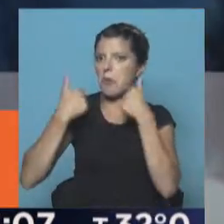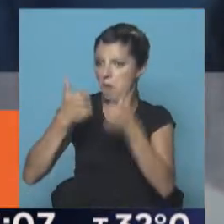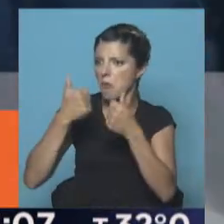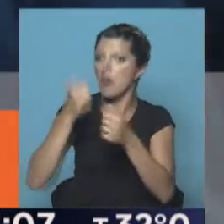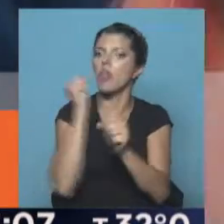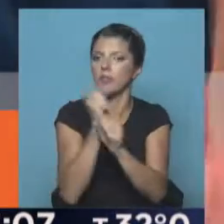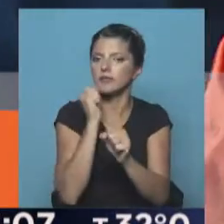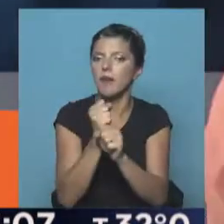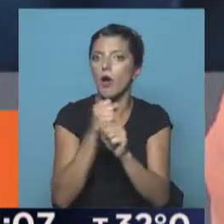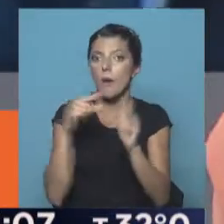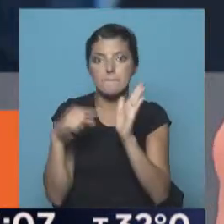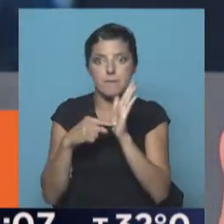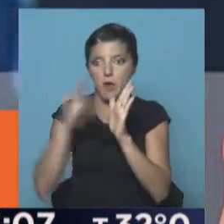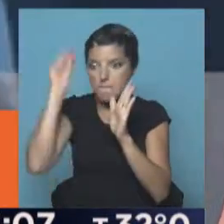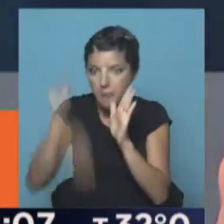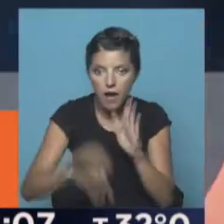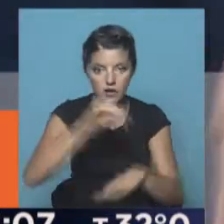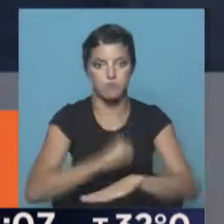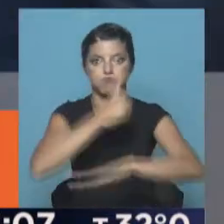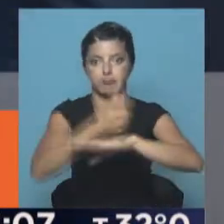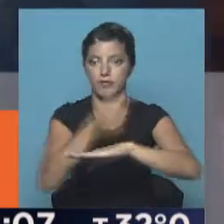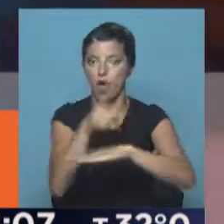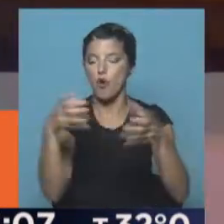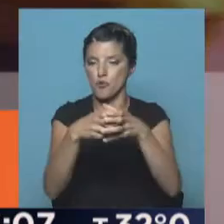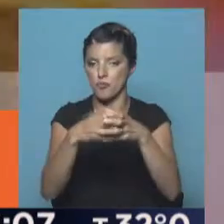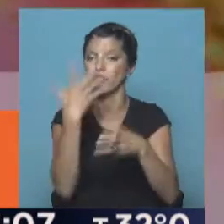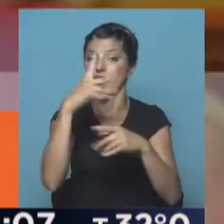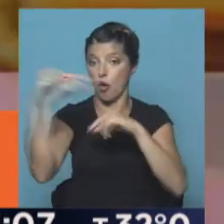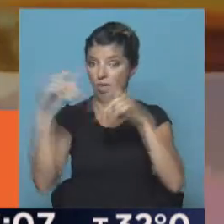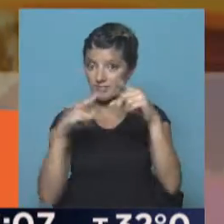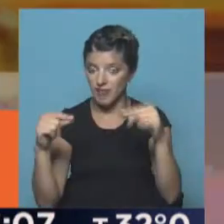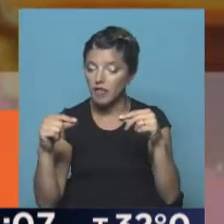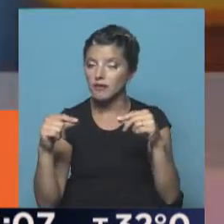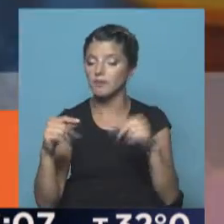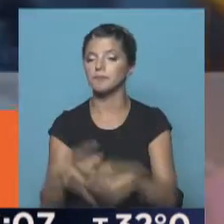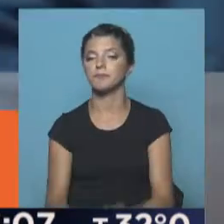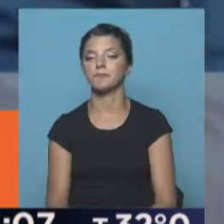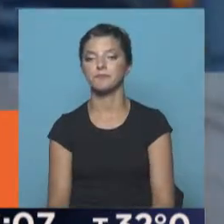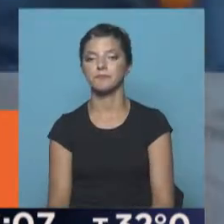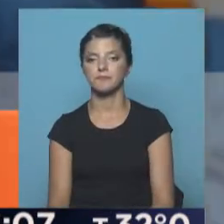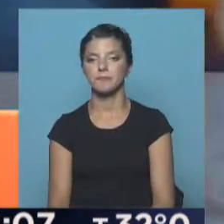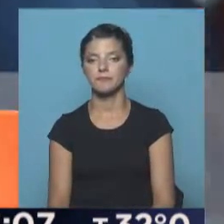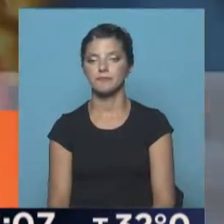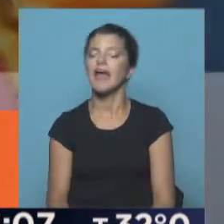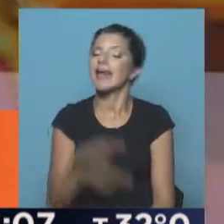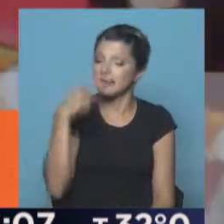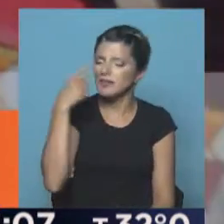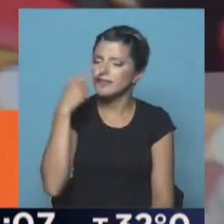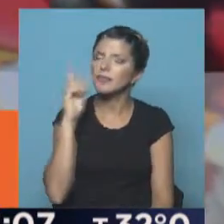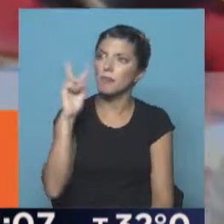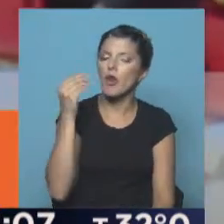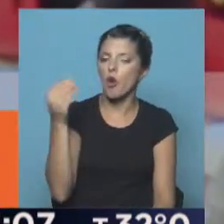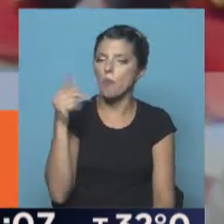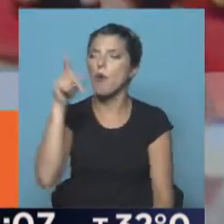embargo pierde. Es muy interesante cómo se sostiene en Italia, como prácticamente en ningún otro